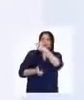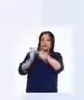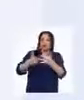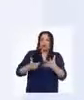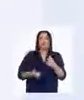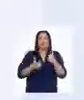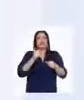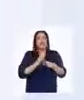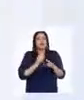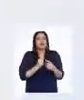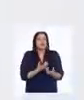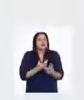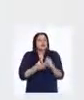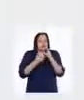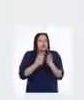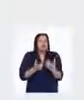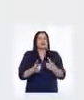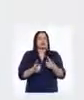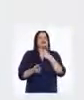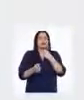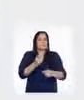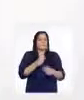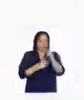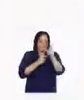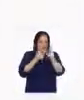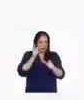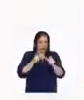las personas.